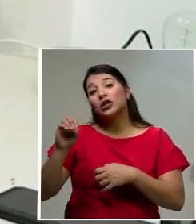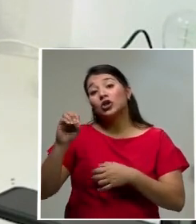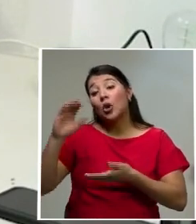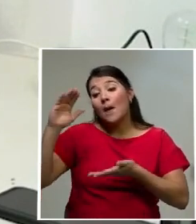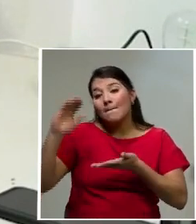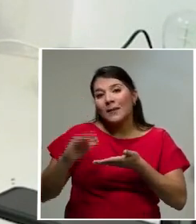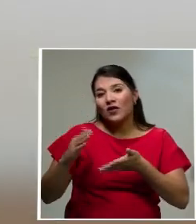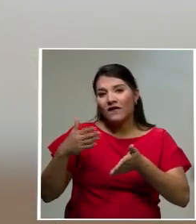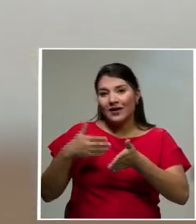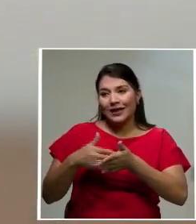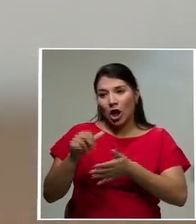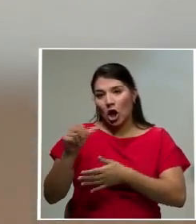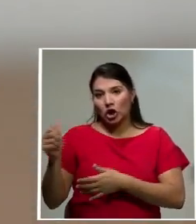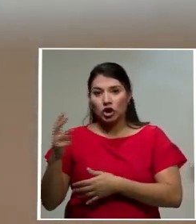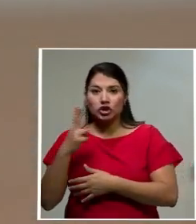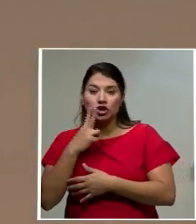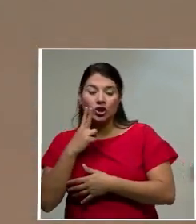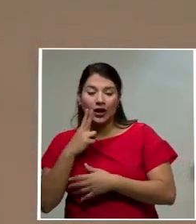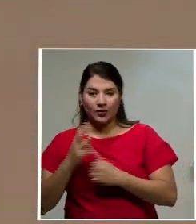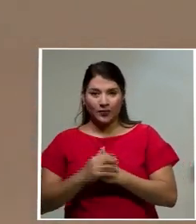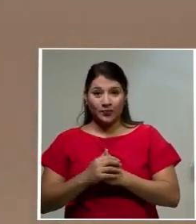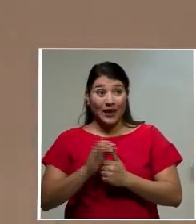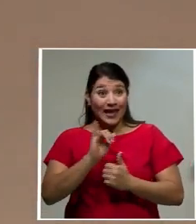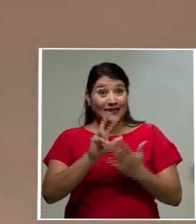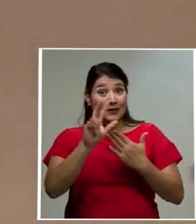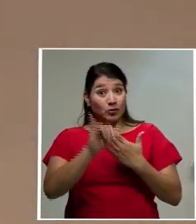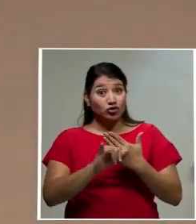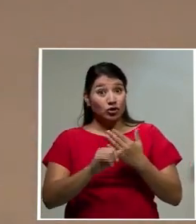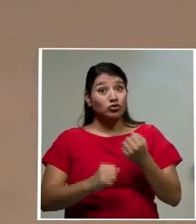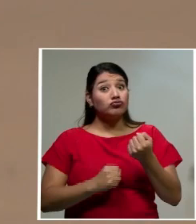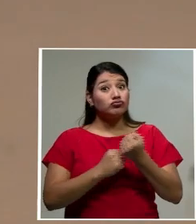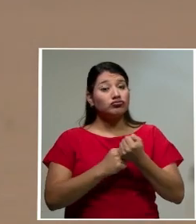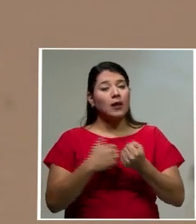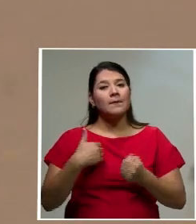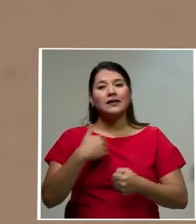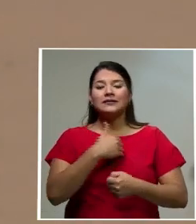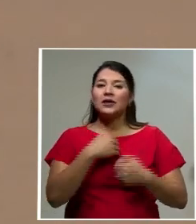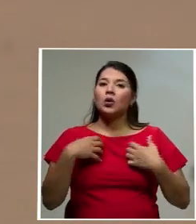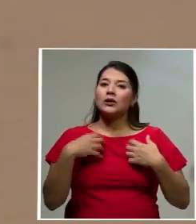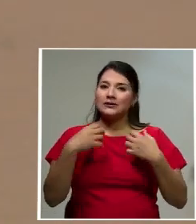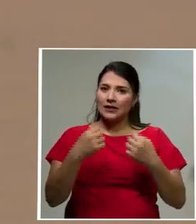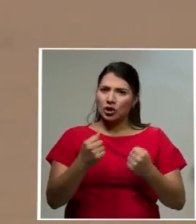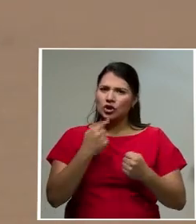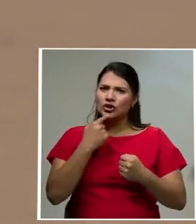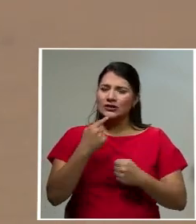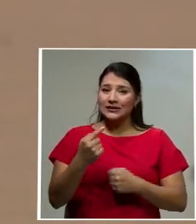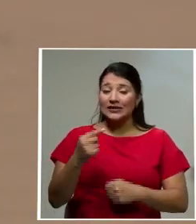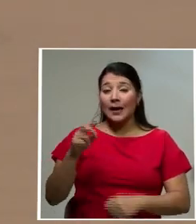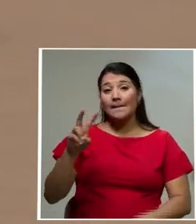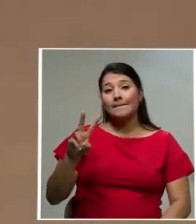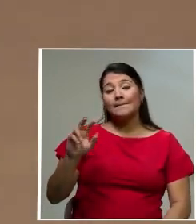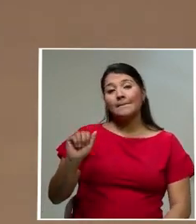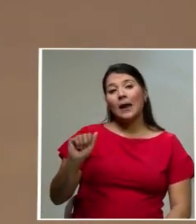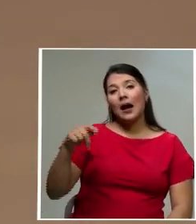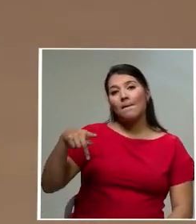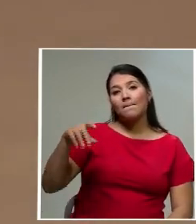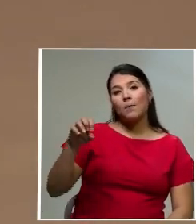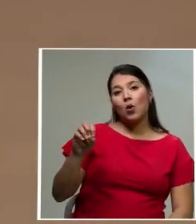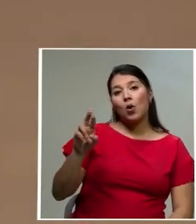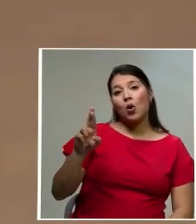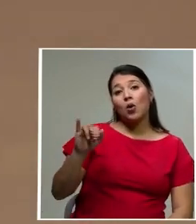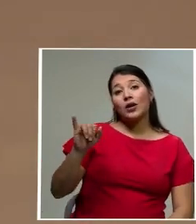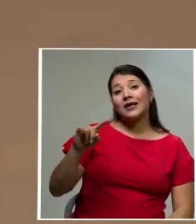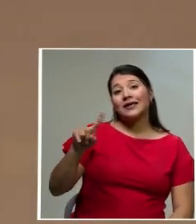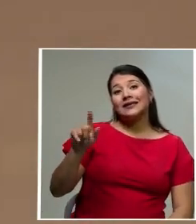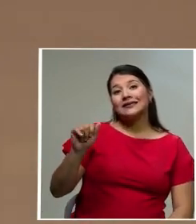de combustión. La iniciativa es apoyada por el Ministerio de Salud, quienes argumentan que los vaporizadores expiden glicerina y pueden